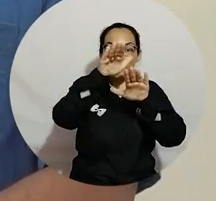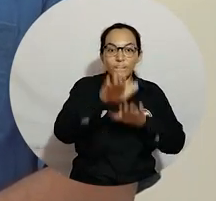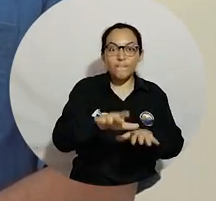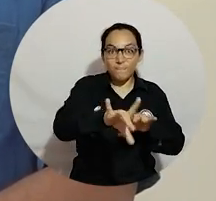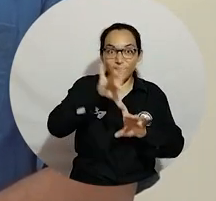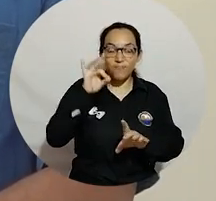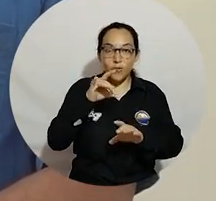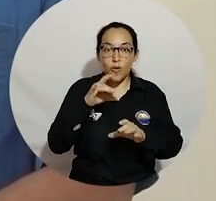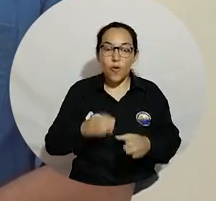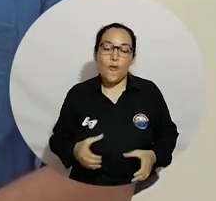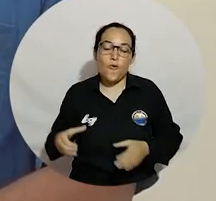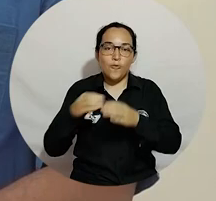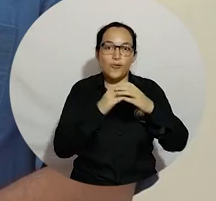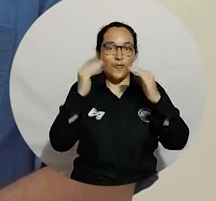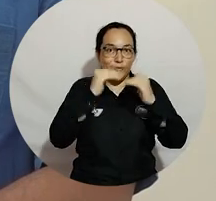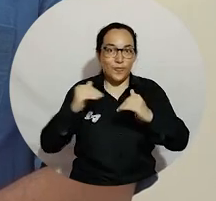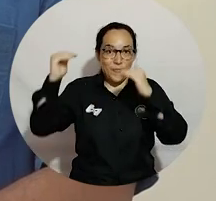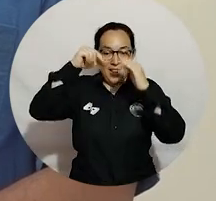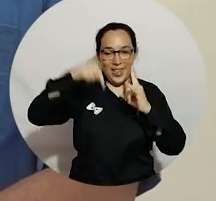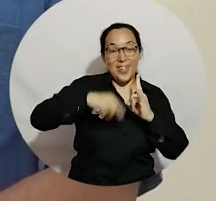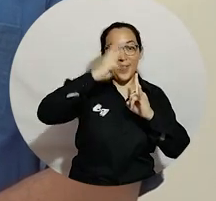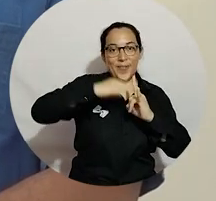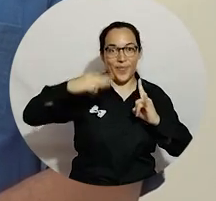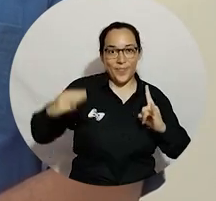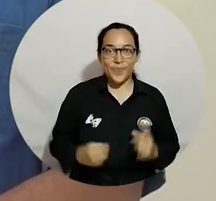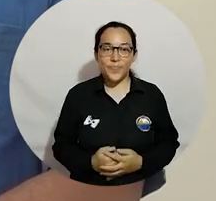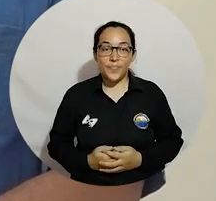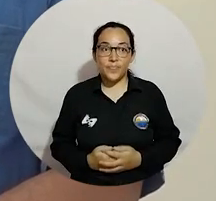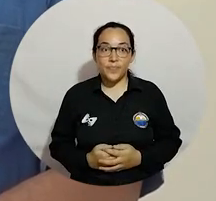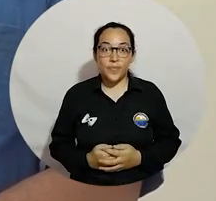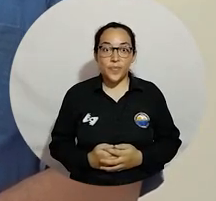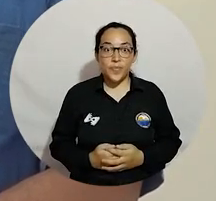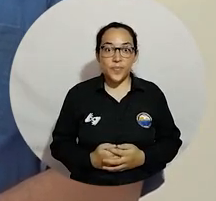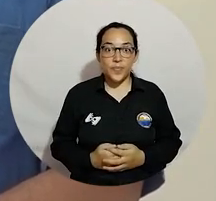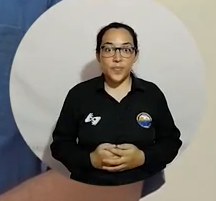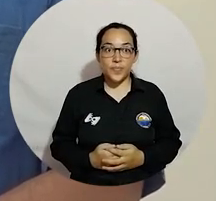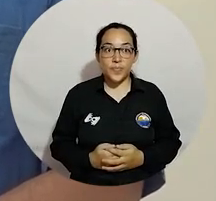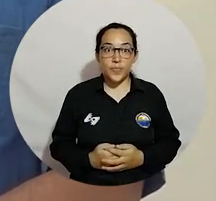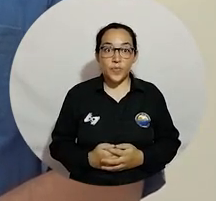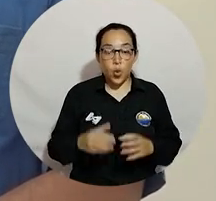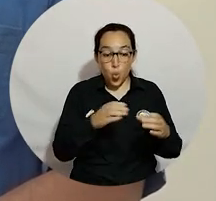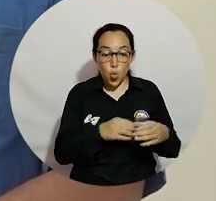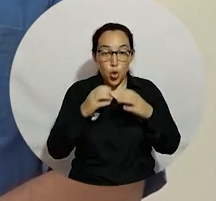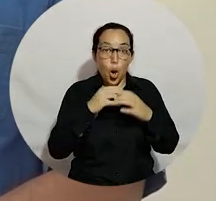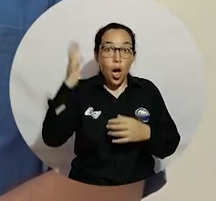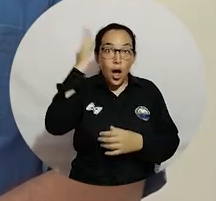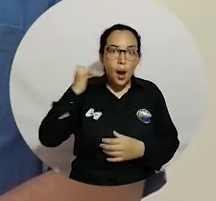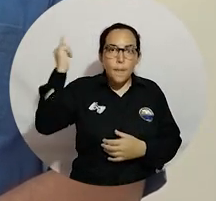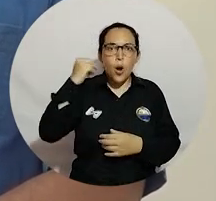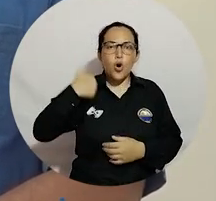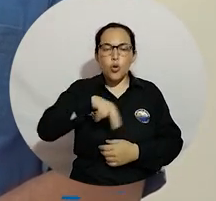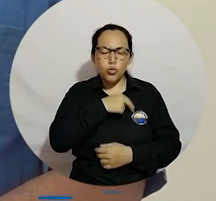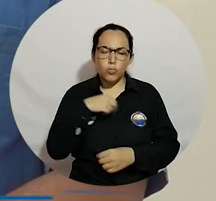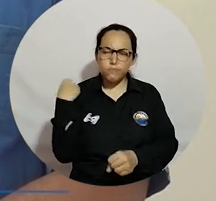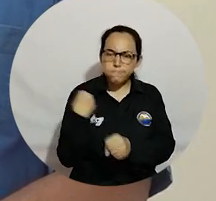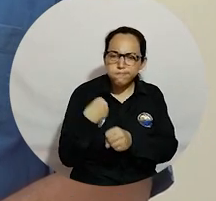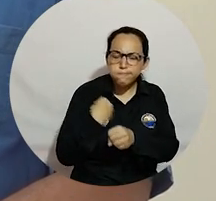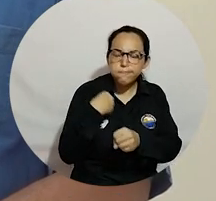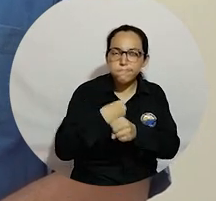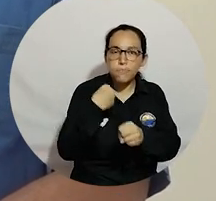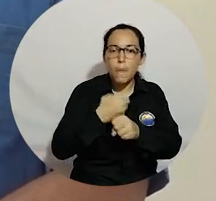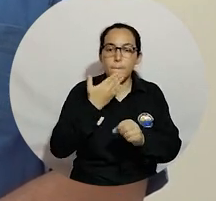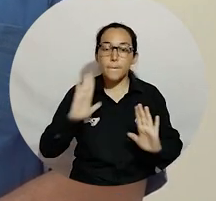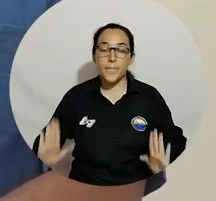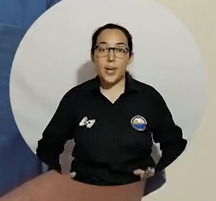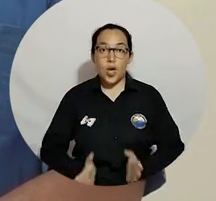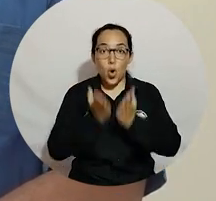de representantes ante el Consejo Superior de la Universidad del Magdalena. Desde el Consejo Académico hemos venido trabajando